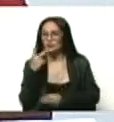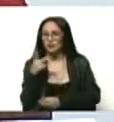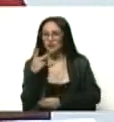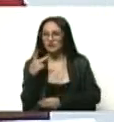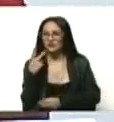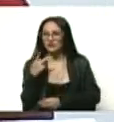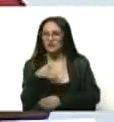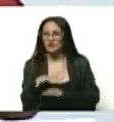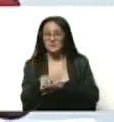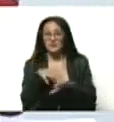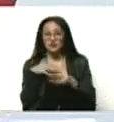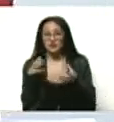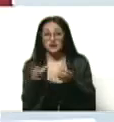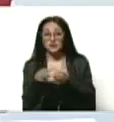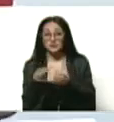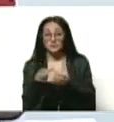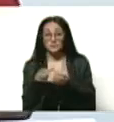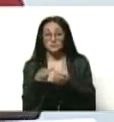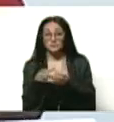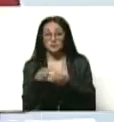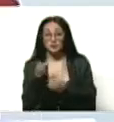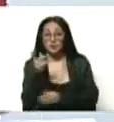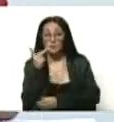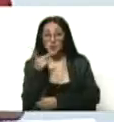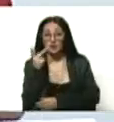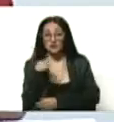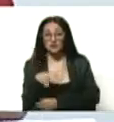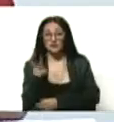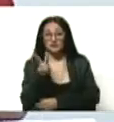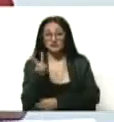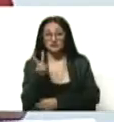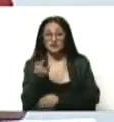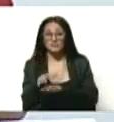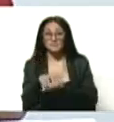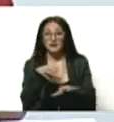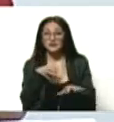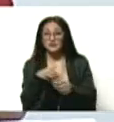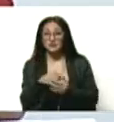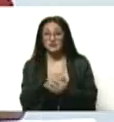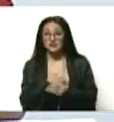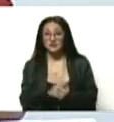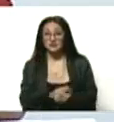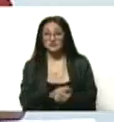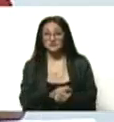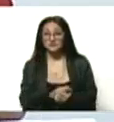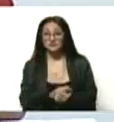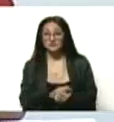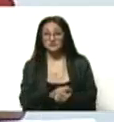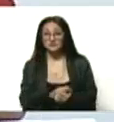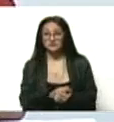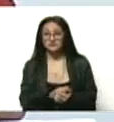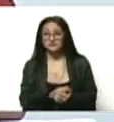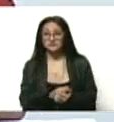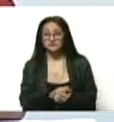La mayoría de los partidos políticos de este país, la mayoría, para cubrir algunas